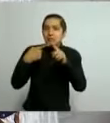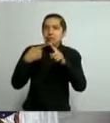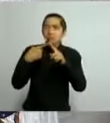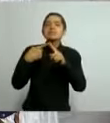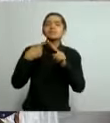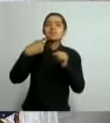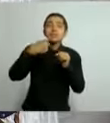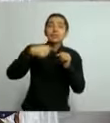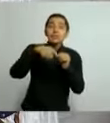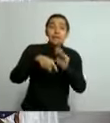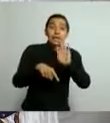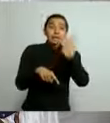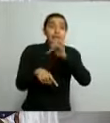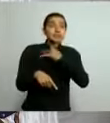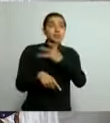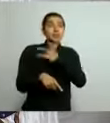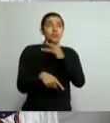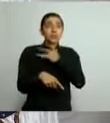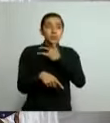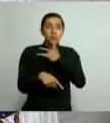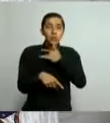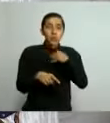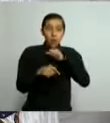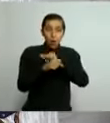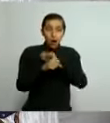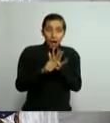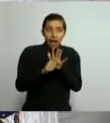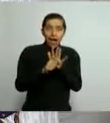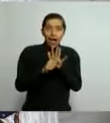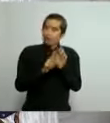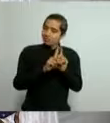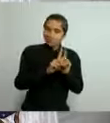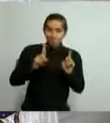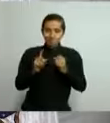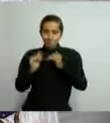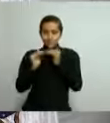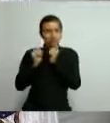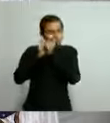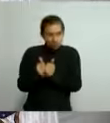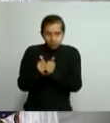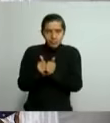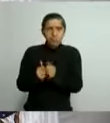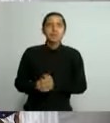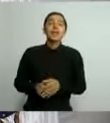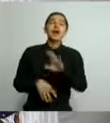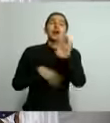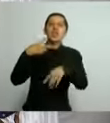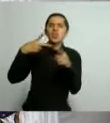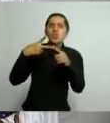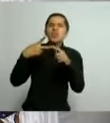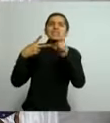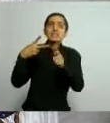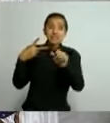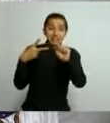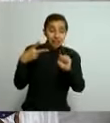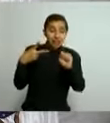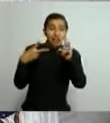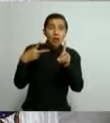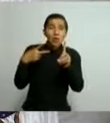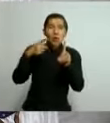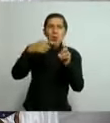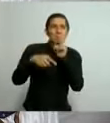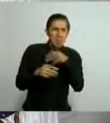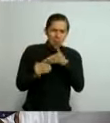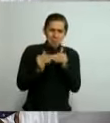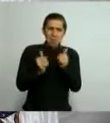de inmediato en caso de ser positivos. Dos, quedarse en la casa el fin de semana o por